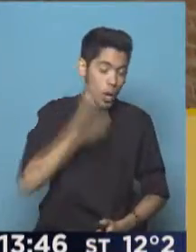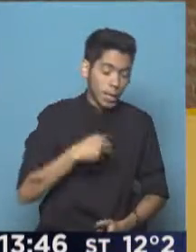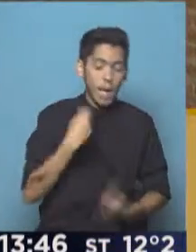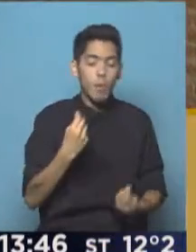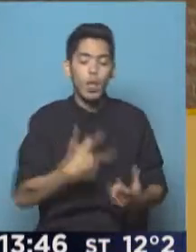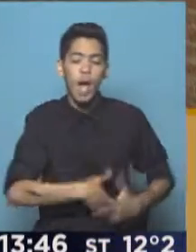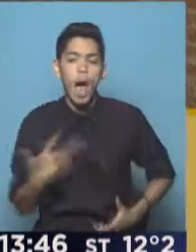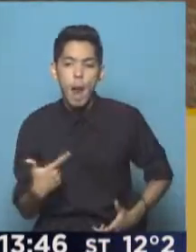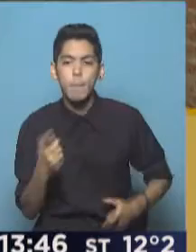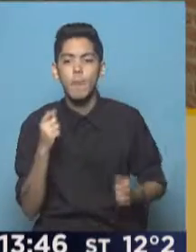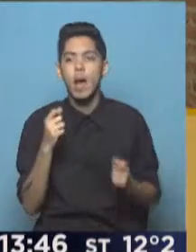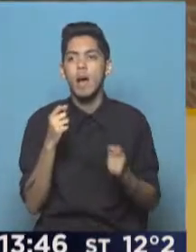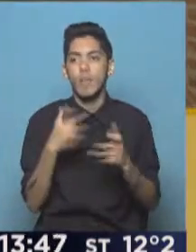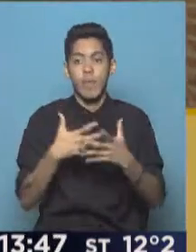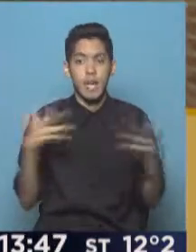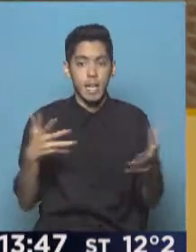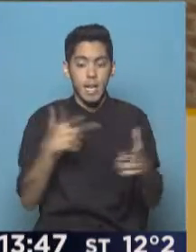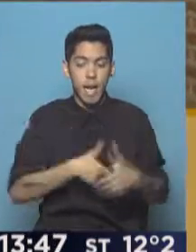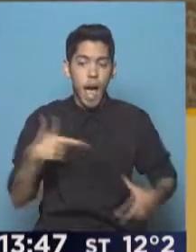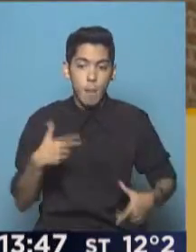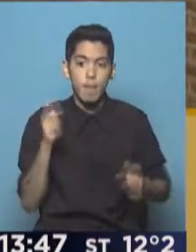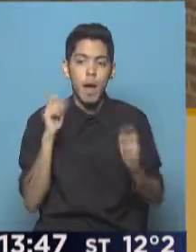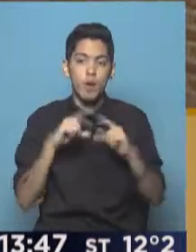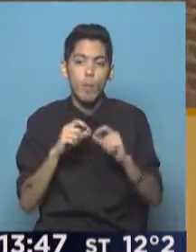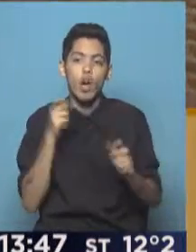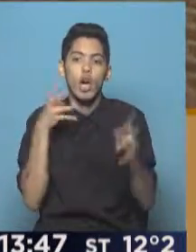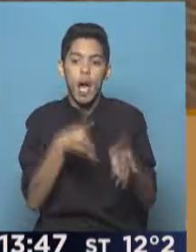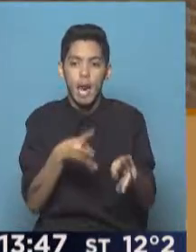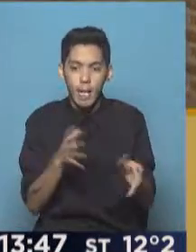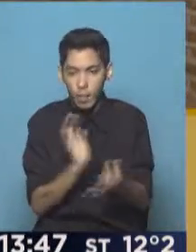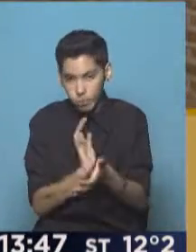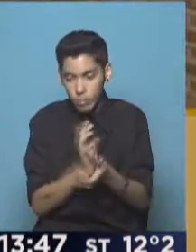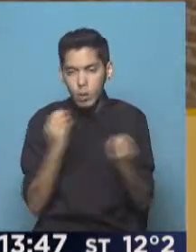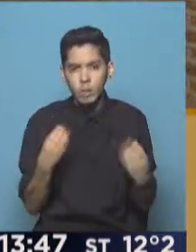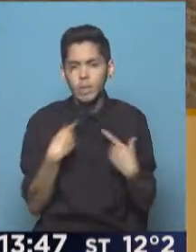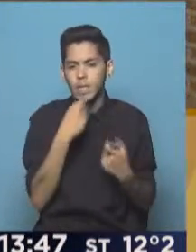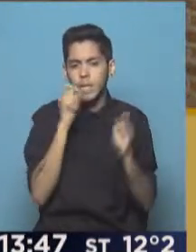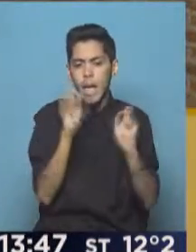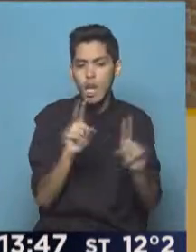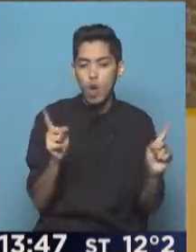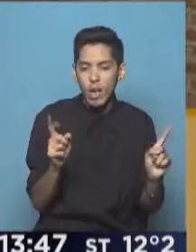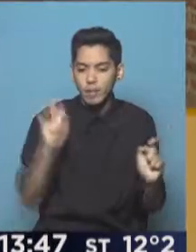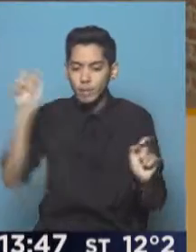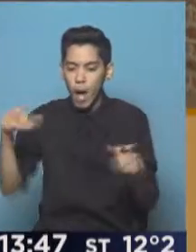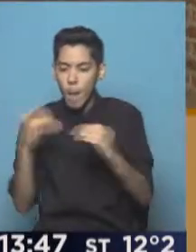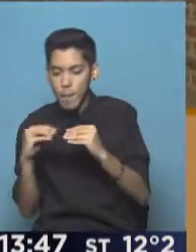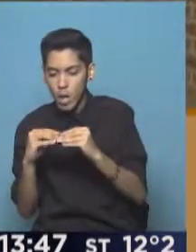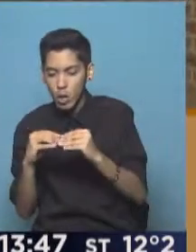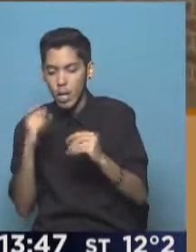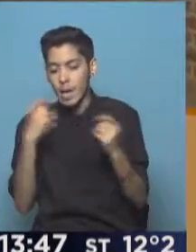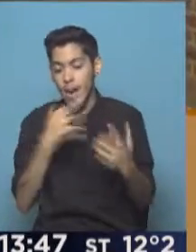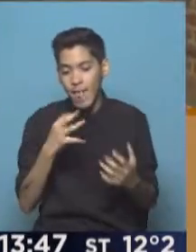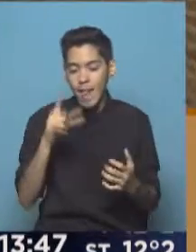arma de guerra en su domicilio particular, si no pertenecía a él, pertenecía a otro amigo, Leandro Guillo, que se encuentra